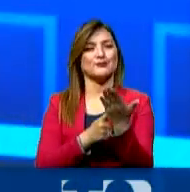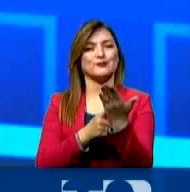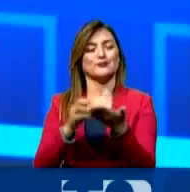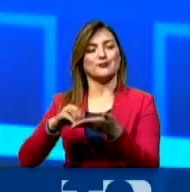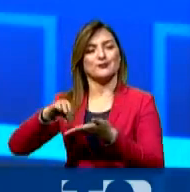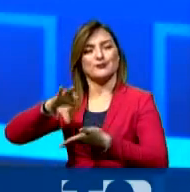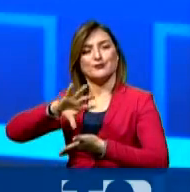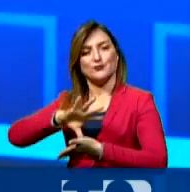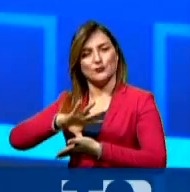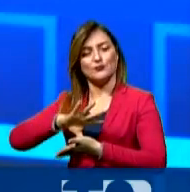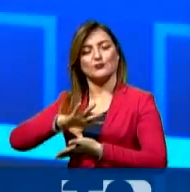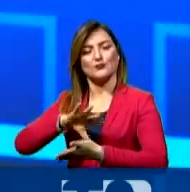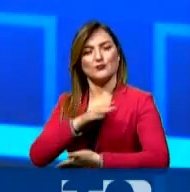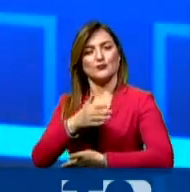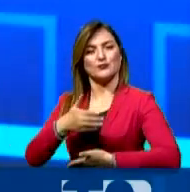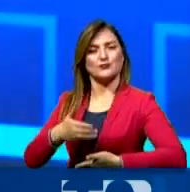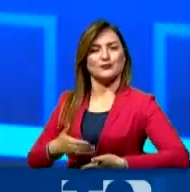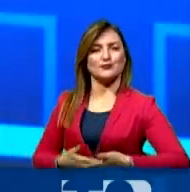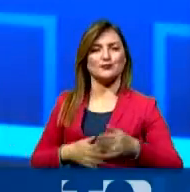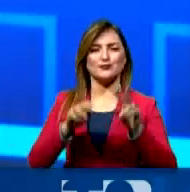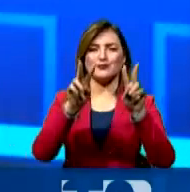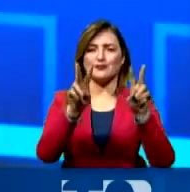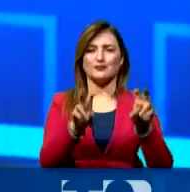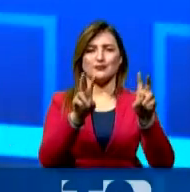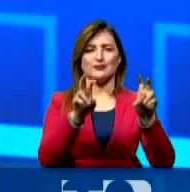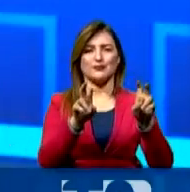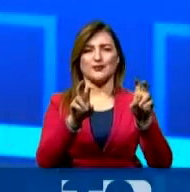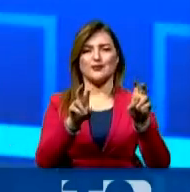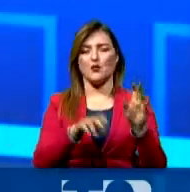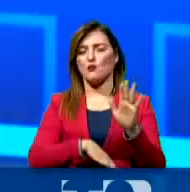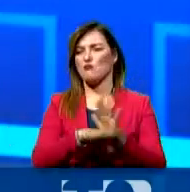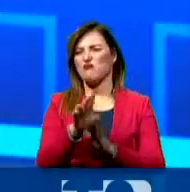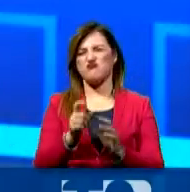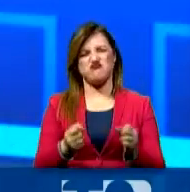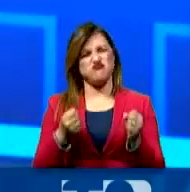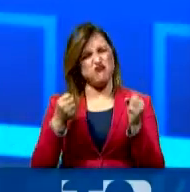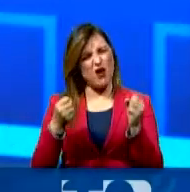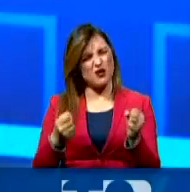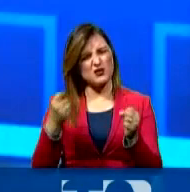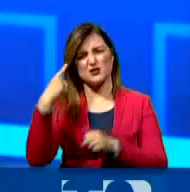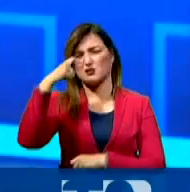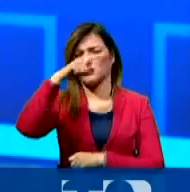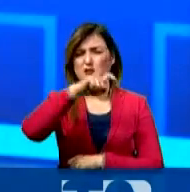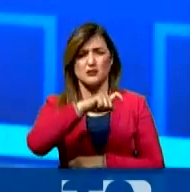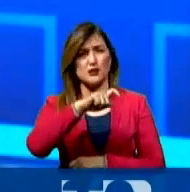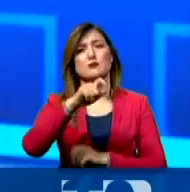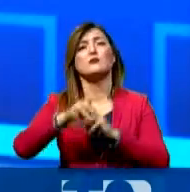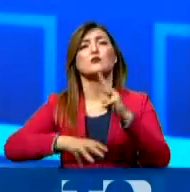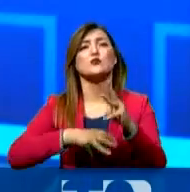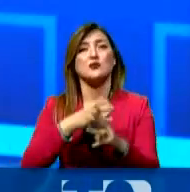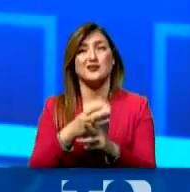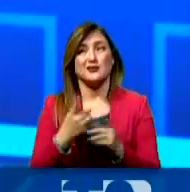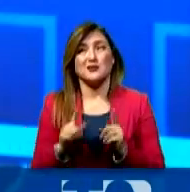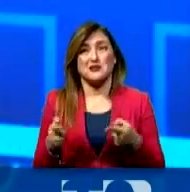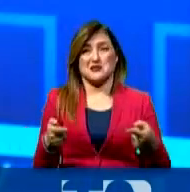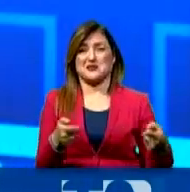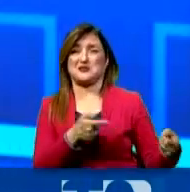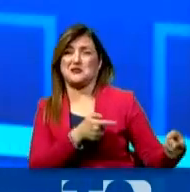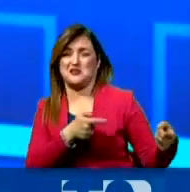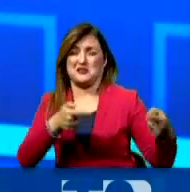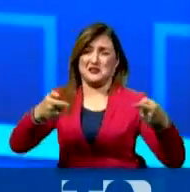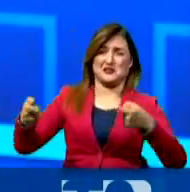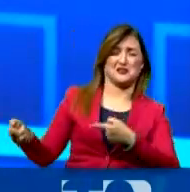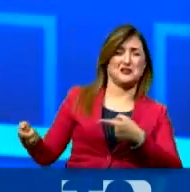Asamblea y el Ejecutivo, es un tema sumamente controversial. Allí usted tiene un cruce a nivel mundial en el debate de